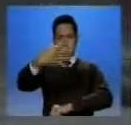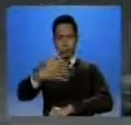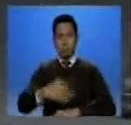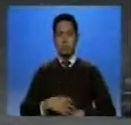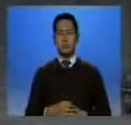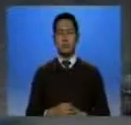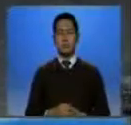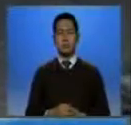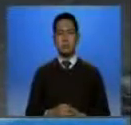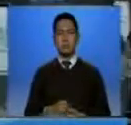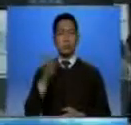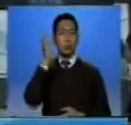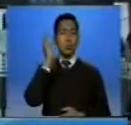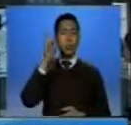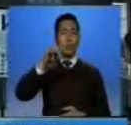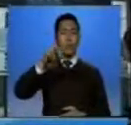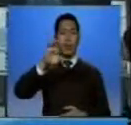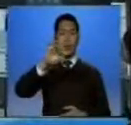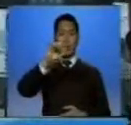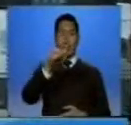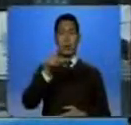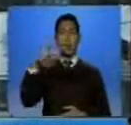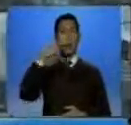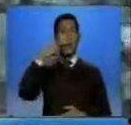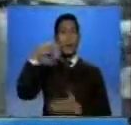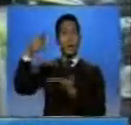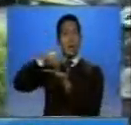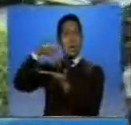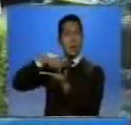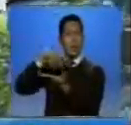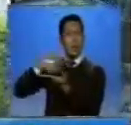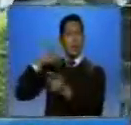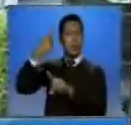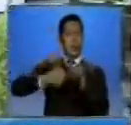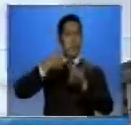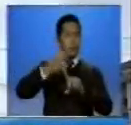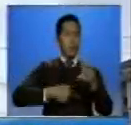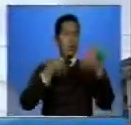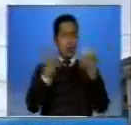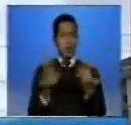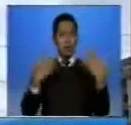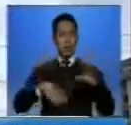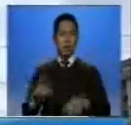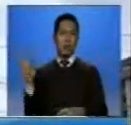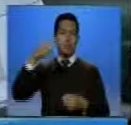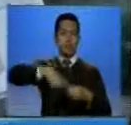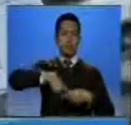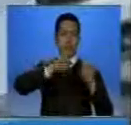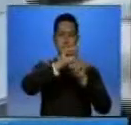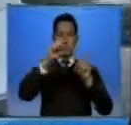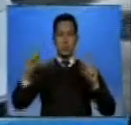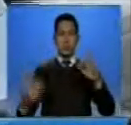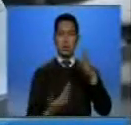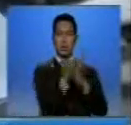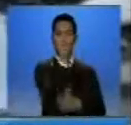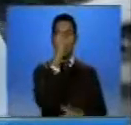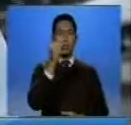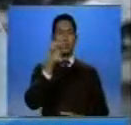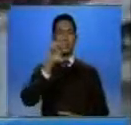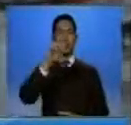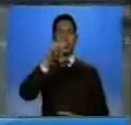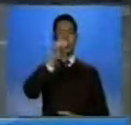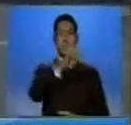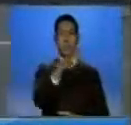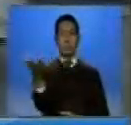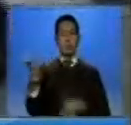María es una de las mujeres que reciben pensión alimenticia por sus hijos. Ella es parte ahora del nuevo sistema SUPA, que agiliza los procesos en torno a